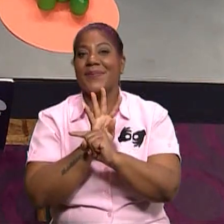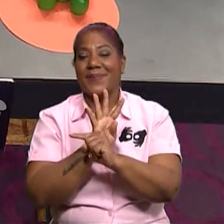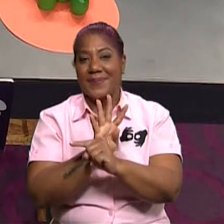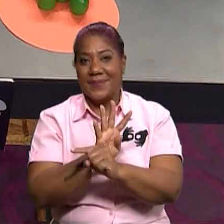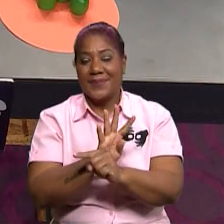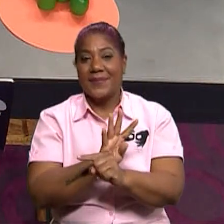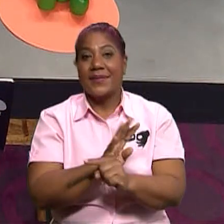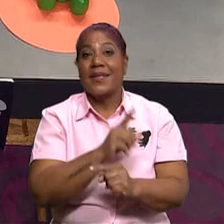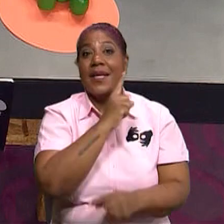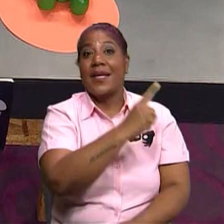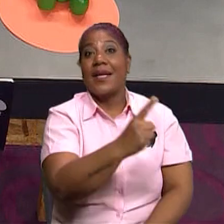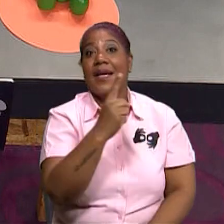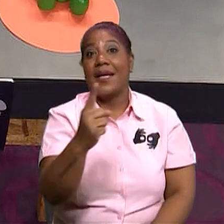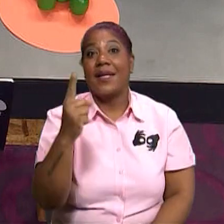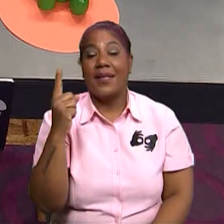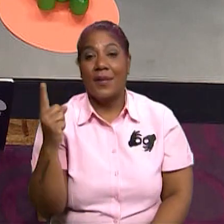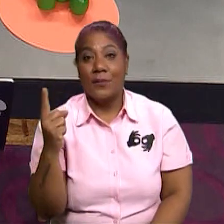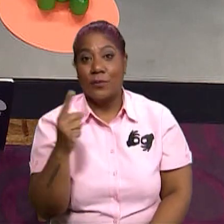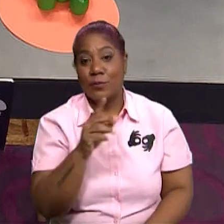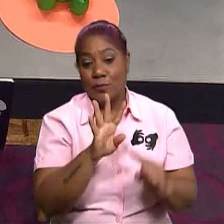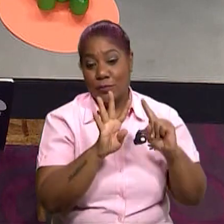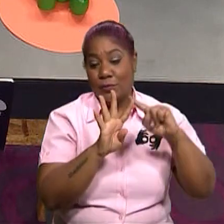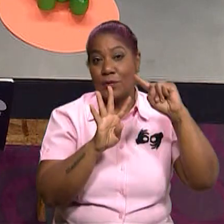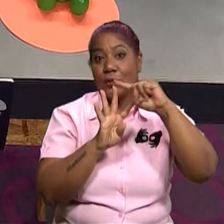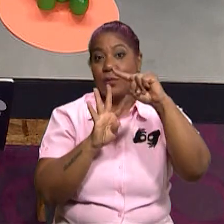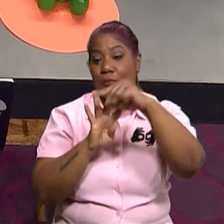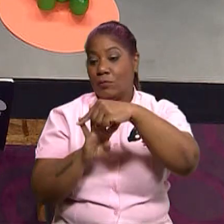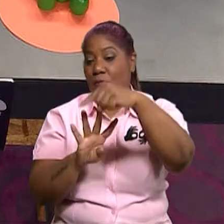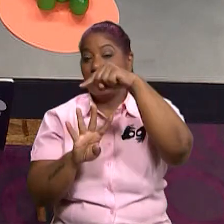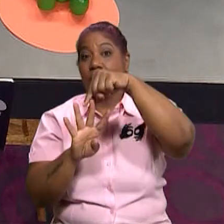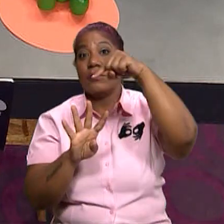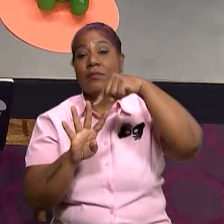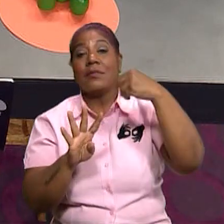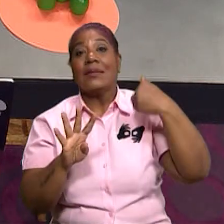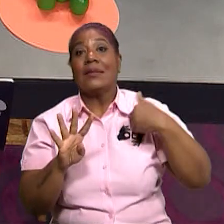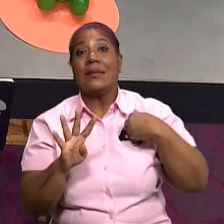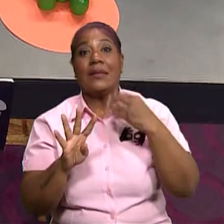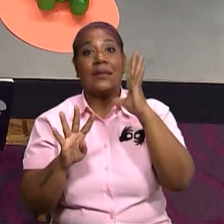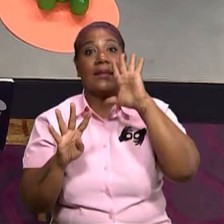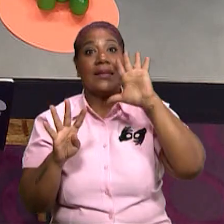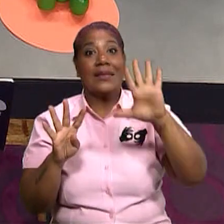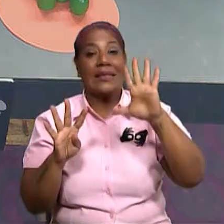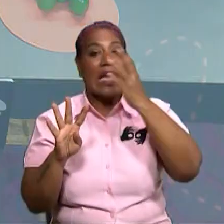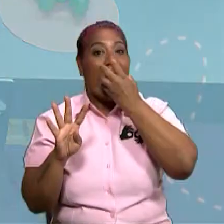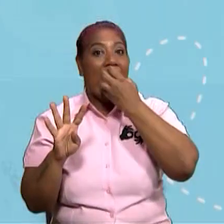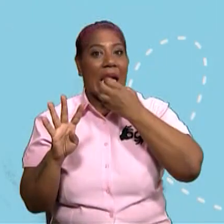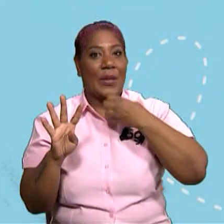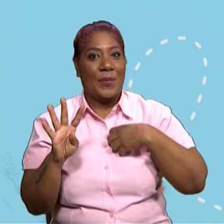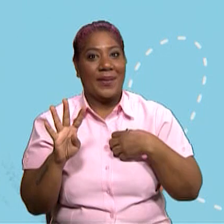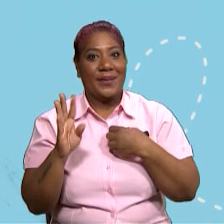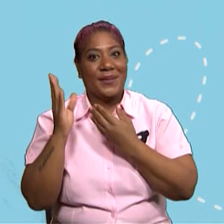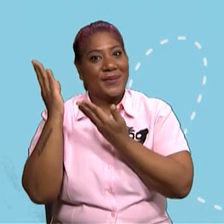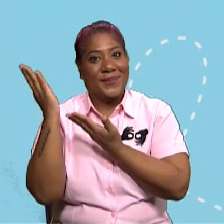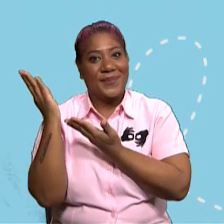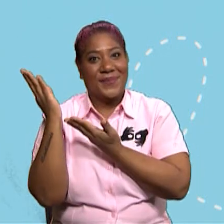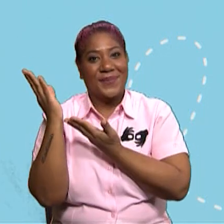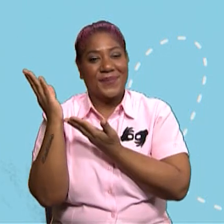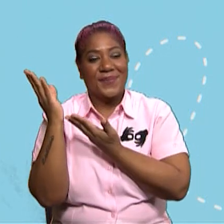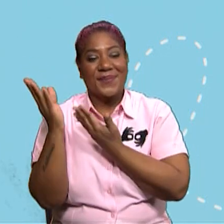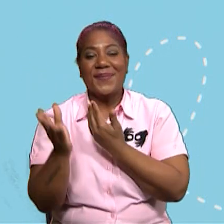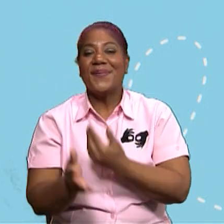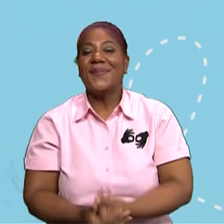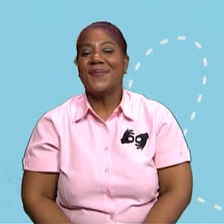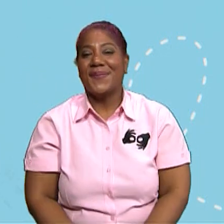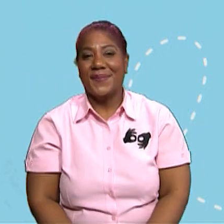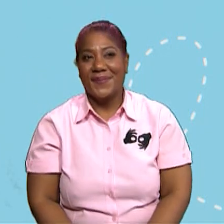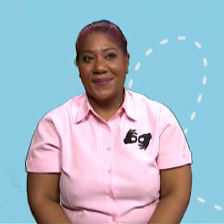le va a repartir a 4 personas en partes iguales. Como el ejemplo que vemos en pantalla. 5 mangos